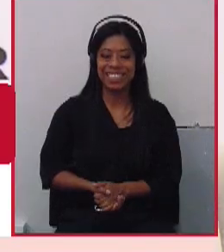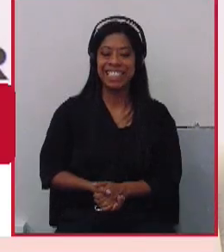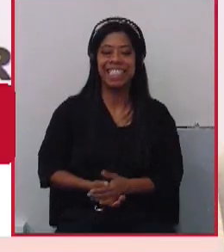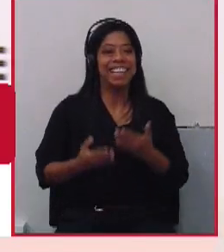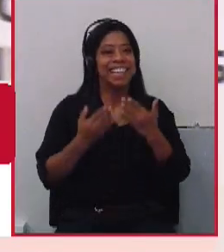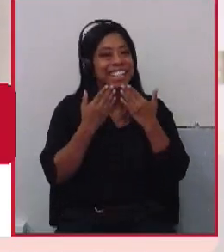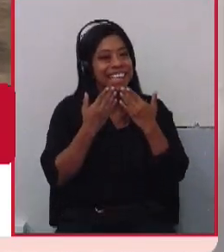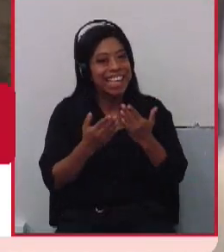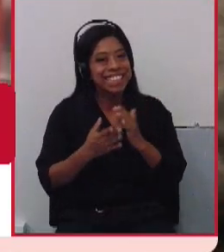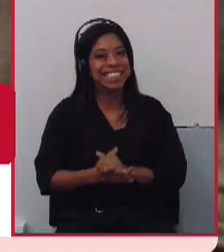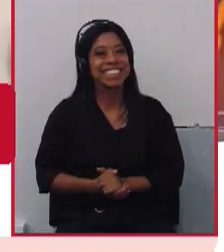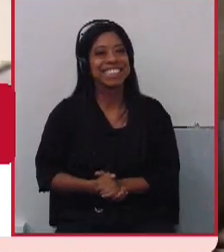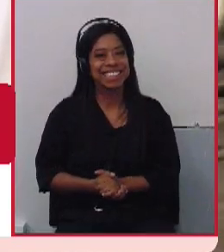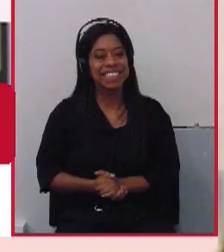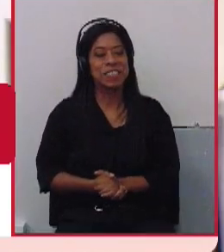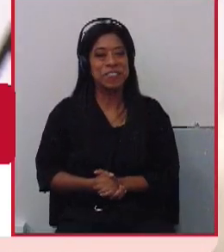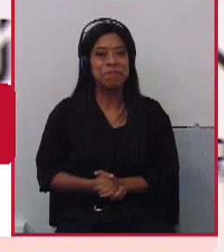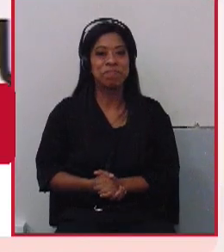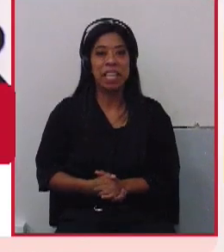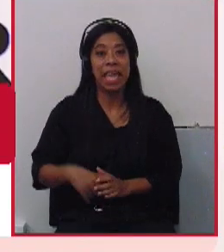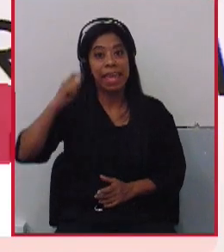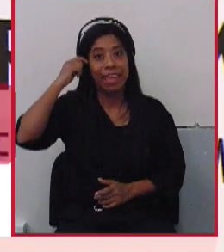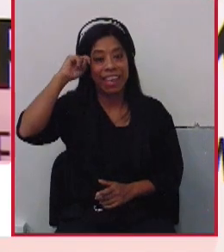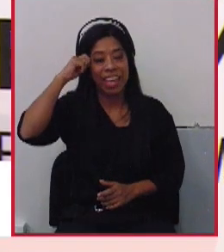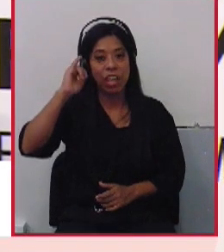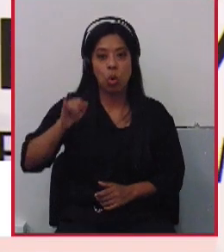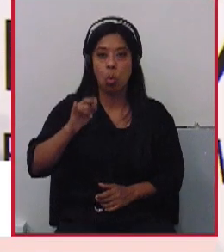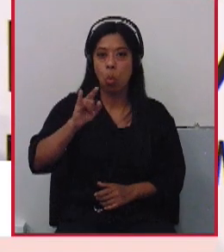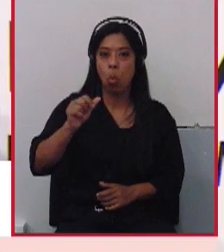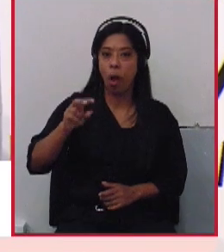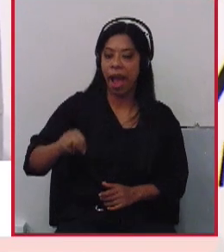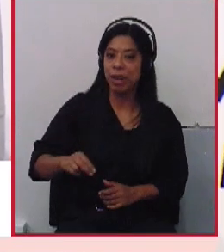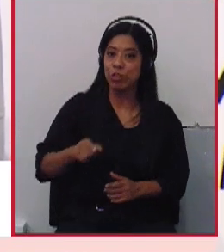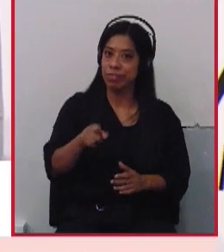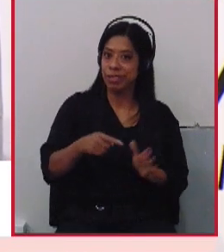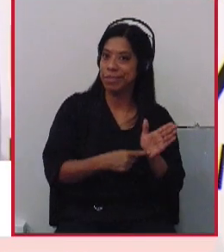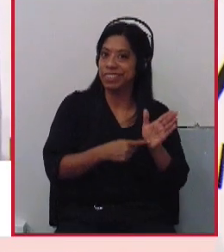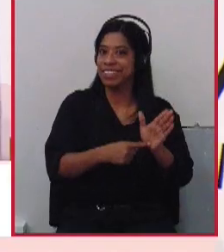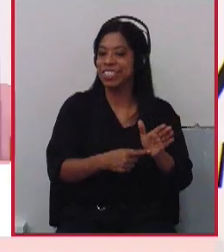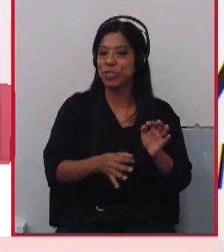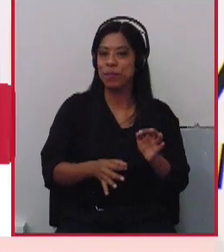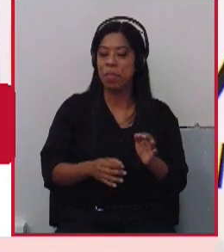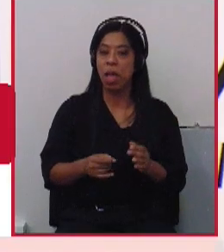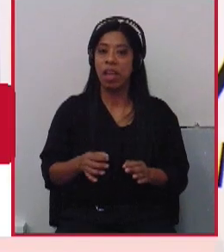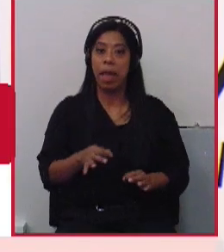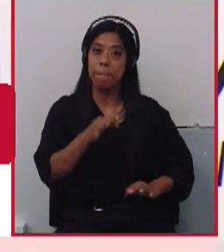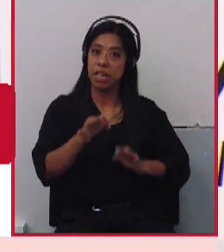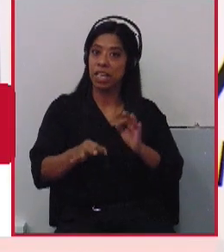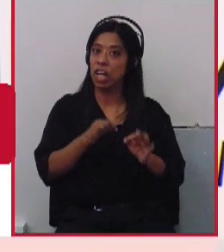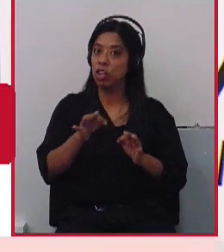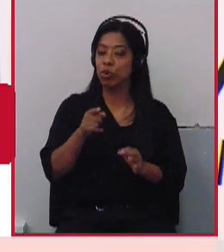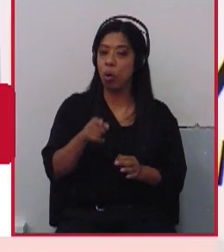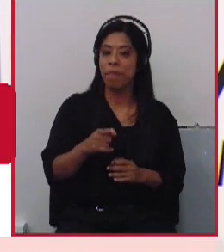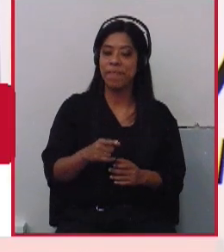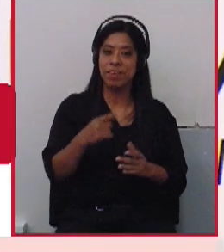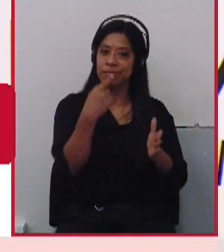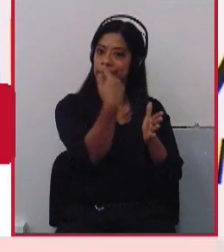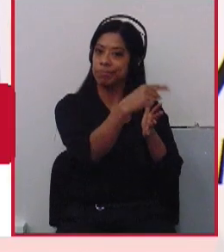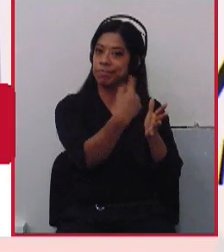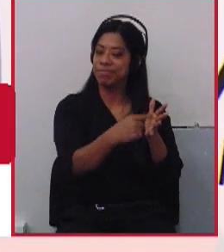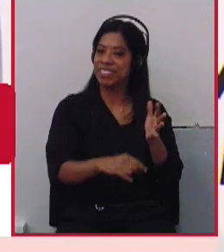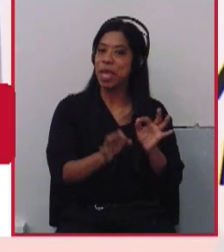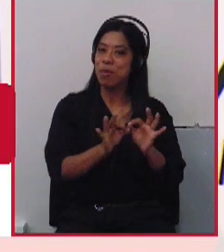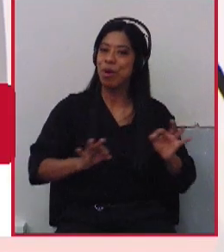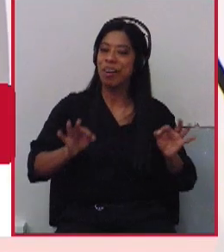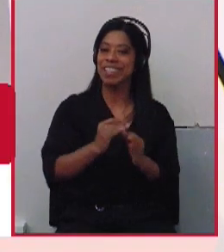Gracias. Perfecto. Gracias. Sí, ingeniero Juan, en su presentación mostró que dentro de todos los factores importantes aquí en